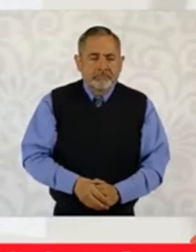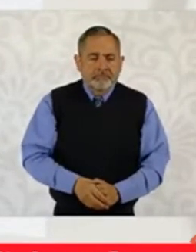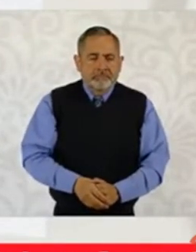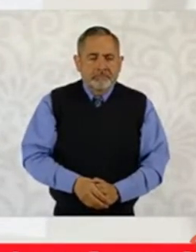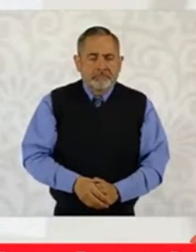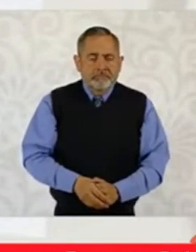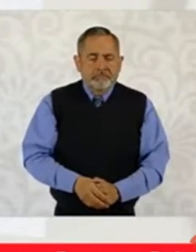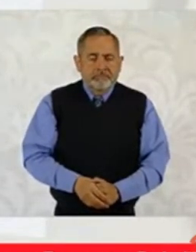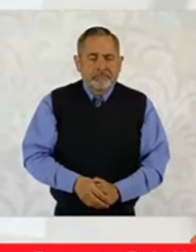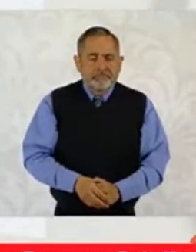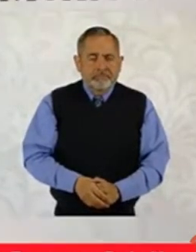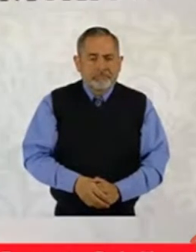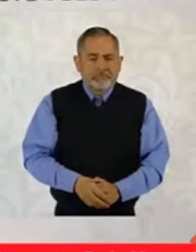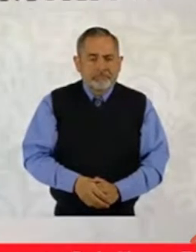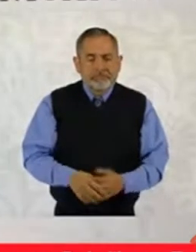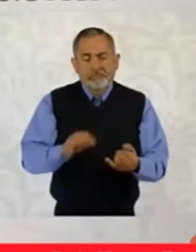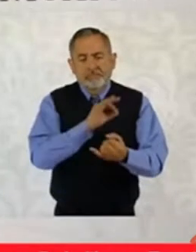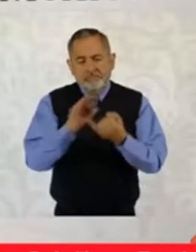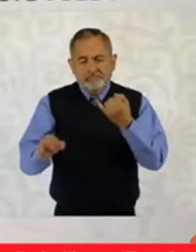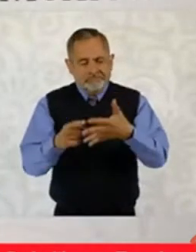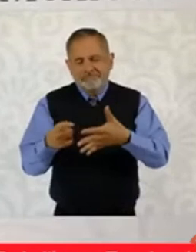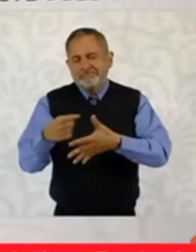Y ya la última, pues es la oposición